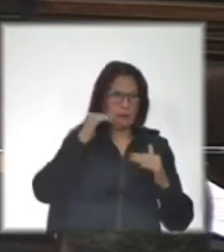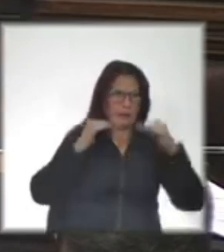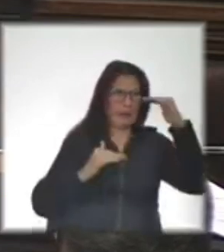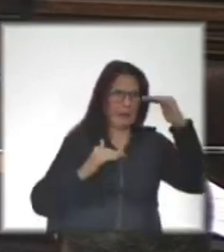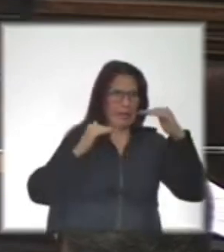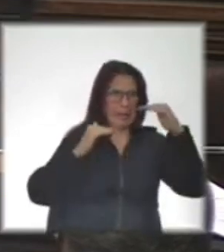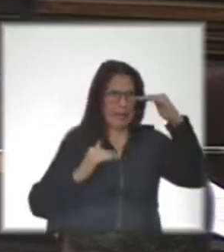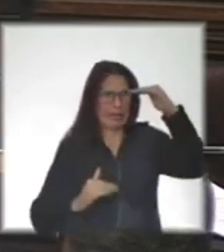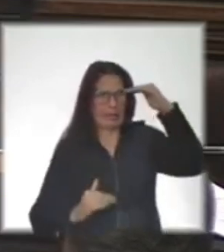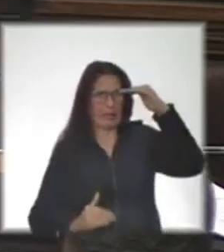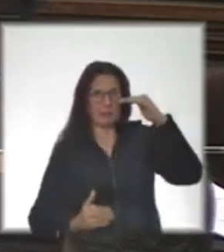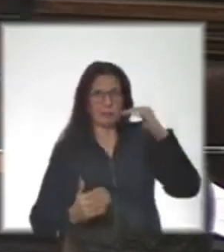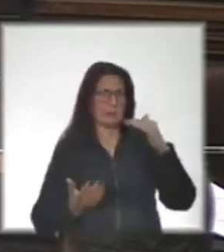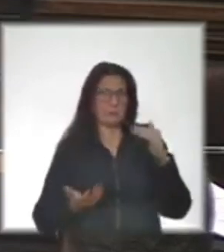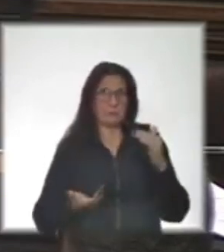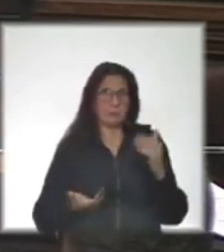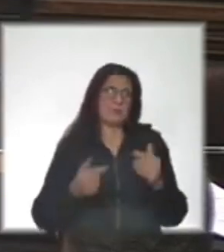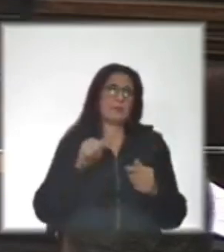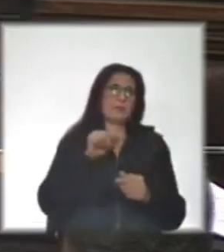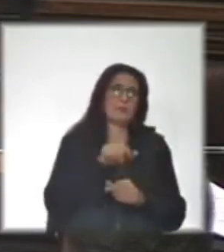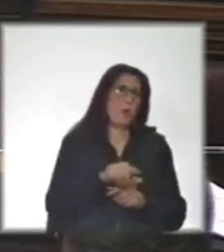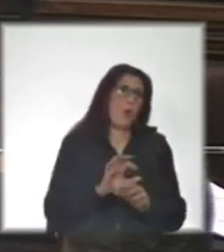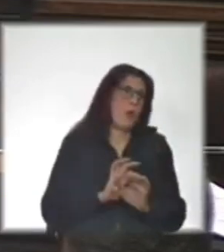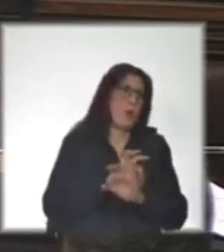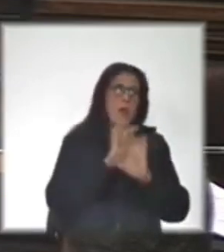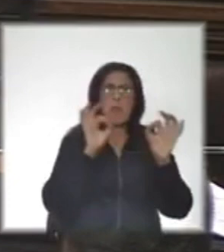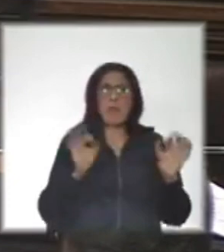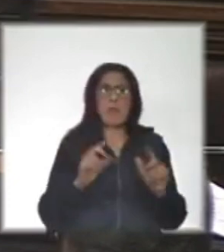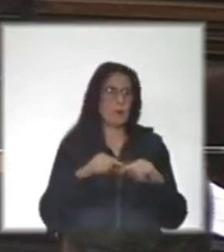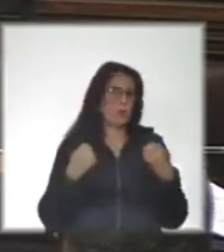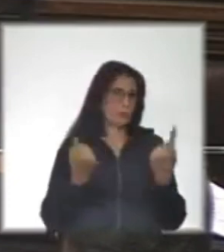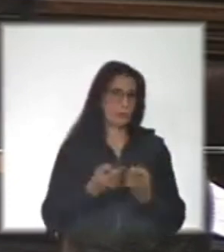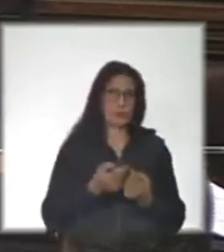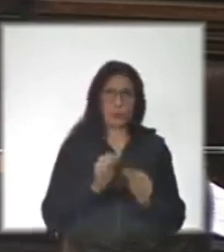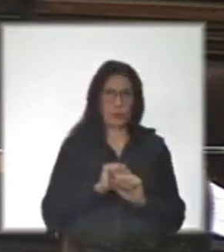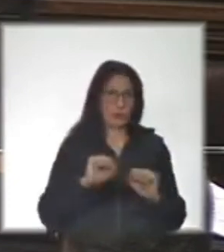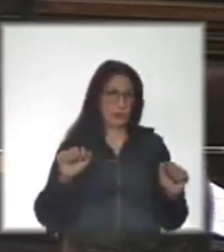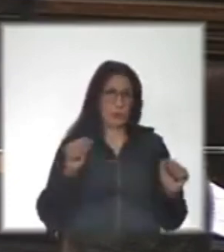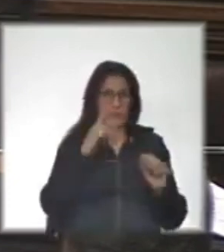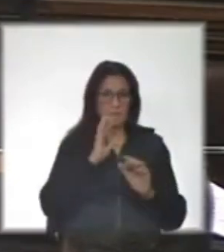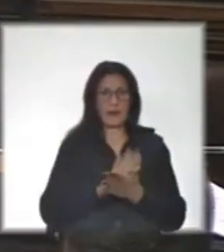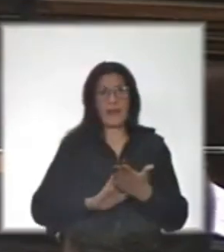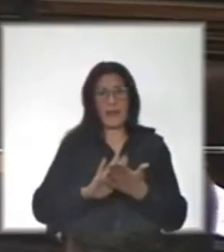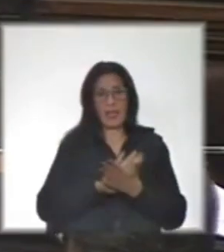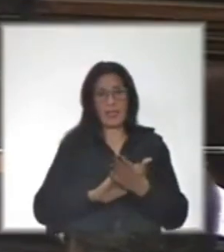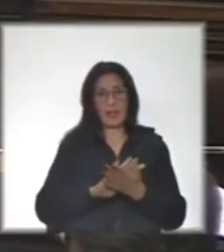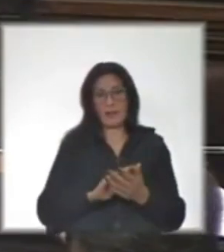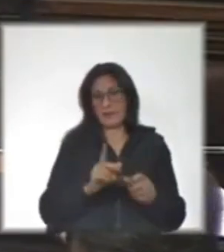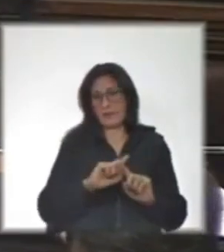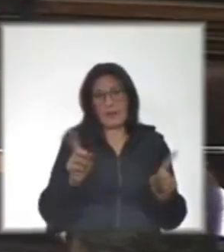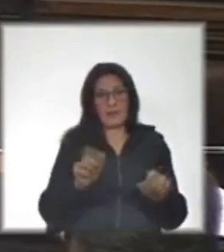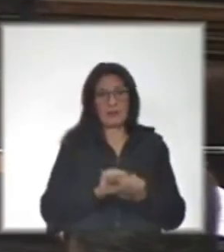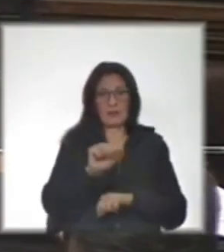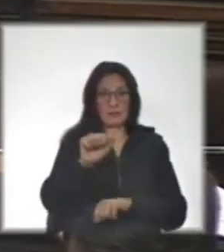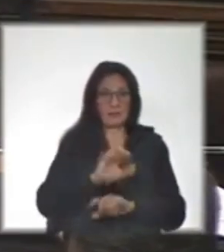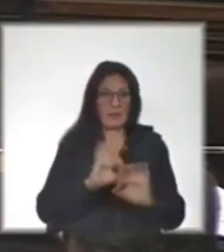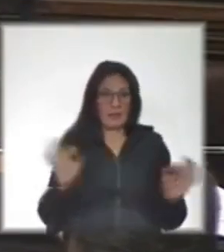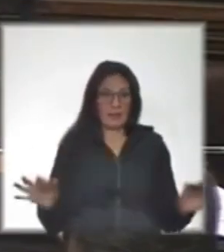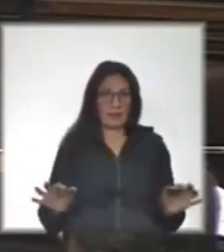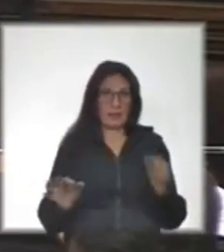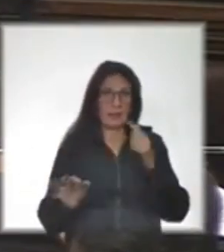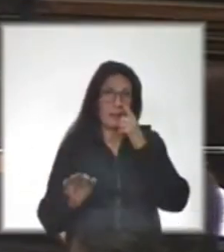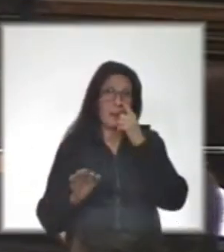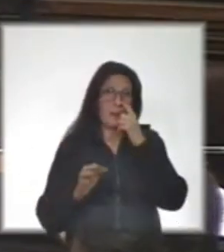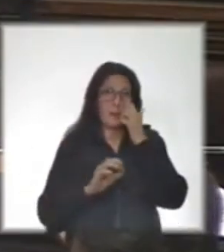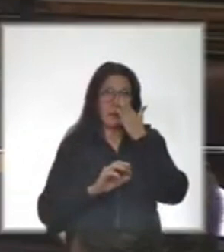hacia abajo, bueno, como no todos se pueden recibir de nada, que nadie se reciba. Como